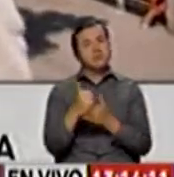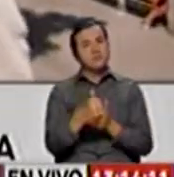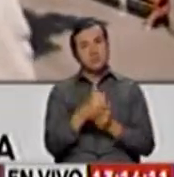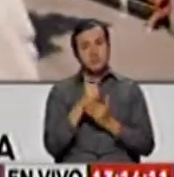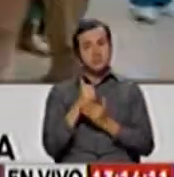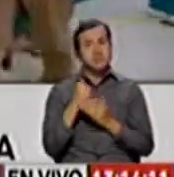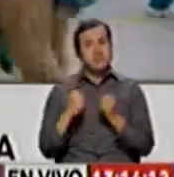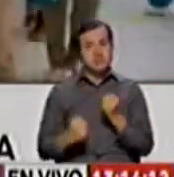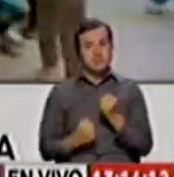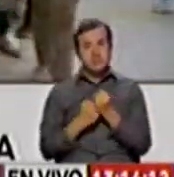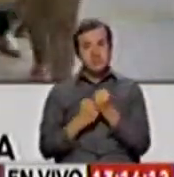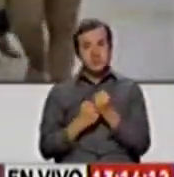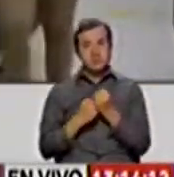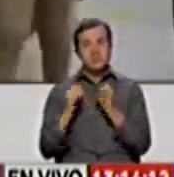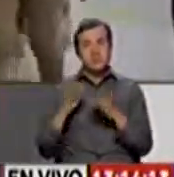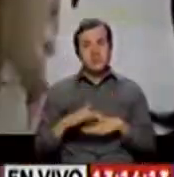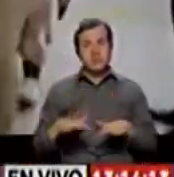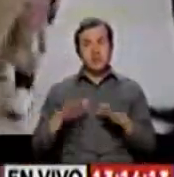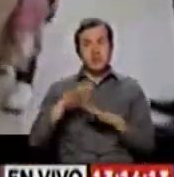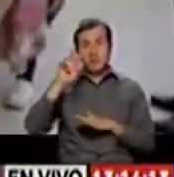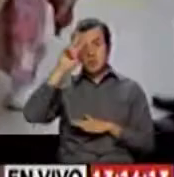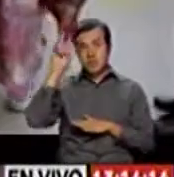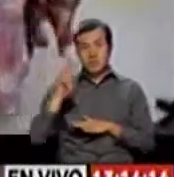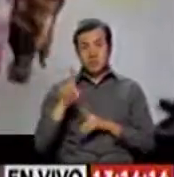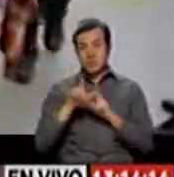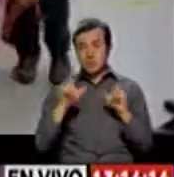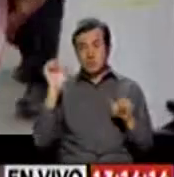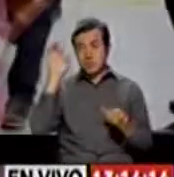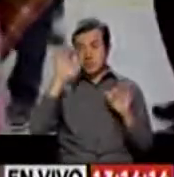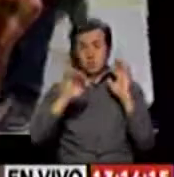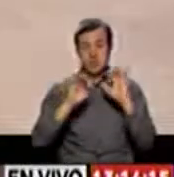ayudarnos, para apoyarnos. La migración de venezolanos continúa en menor número.